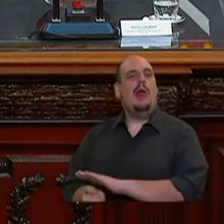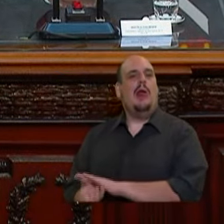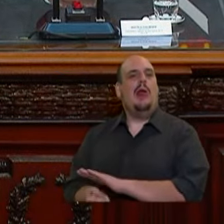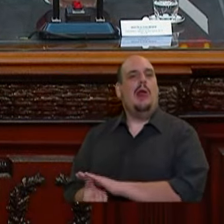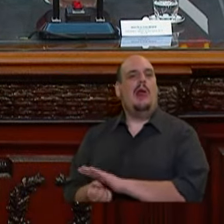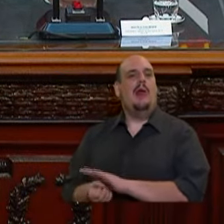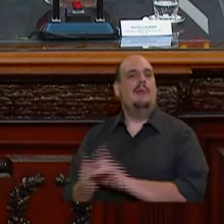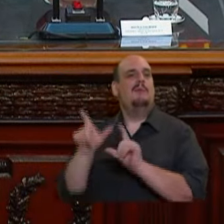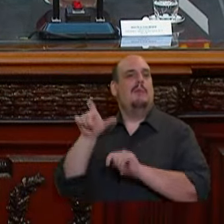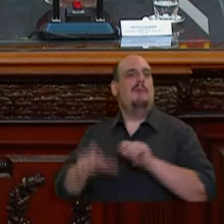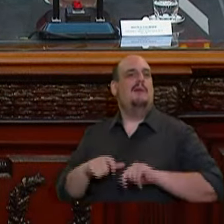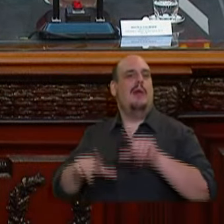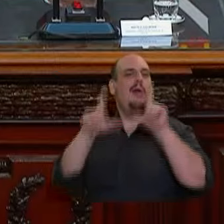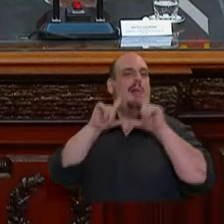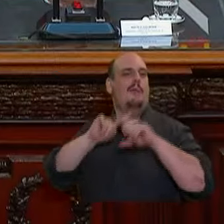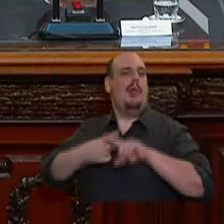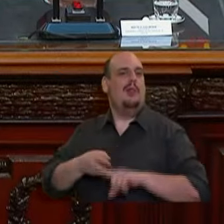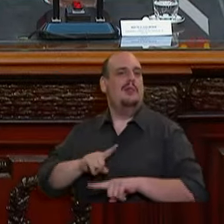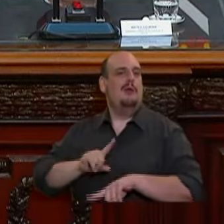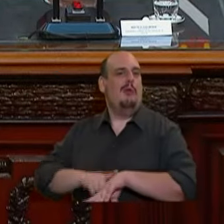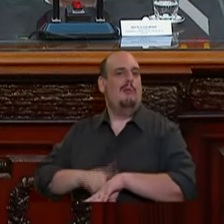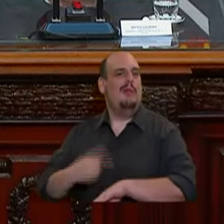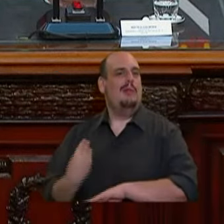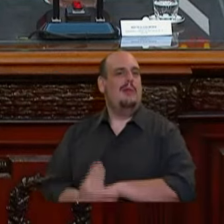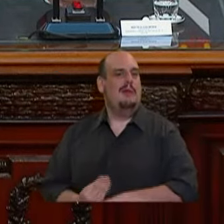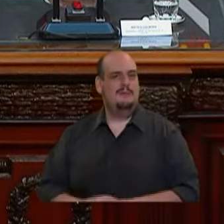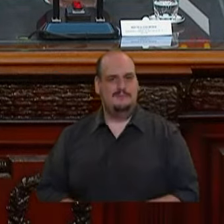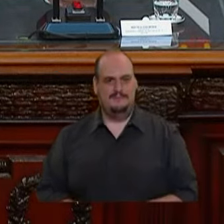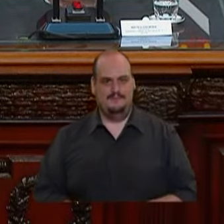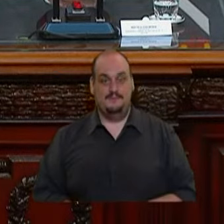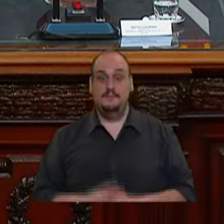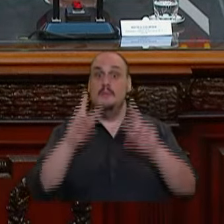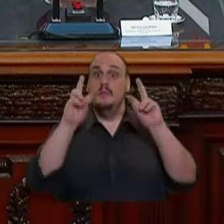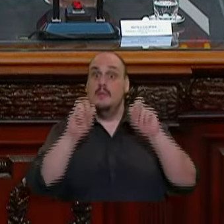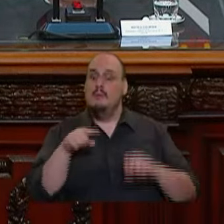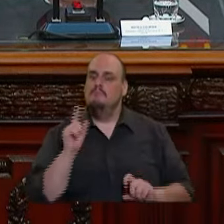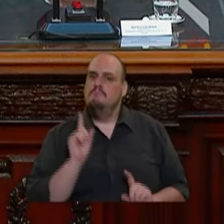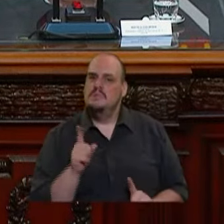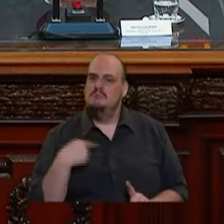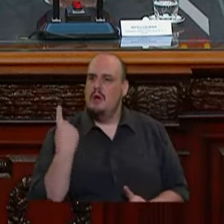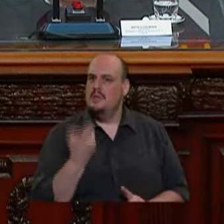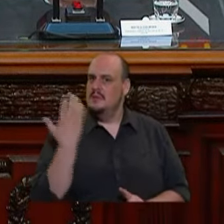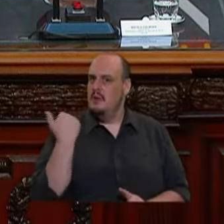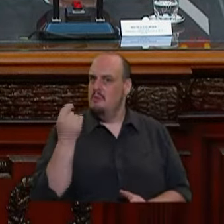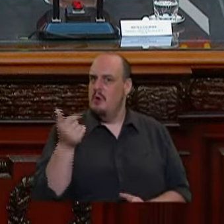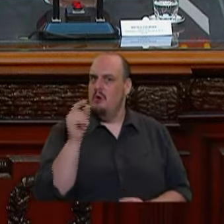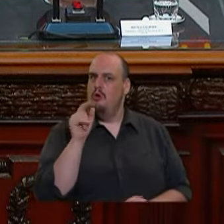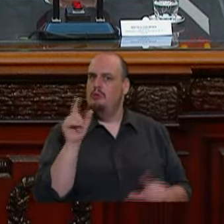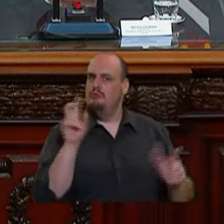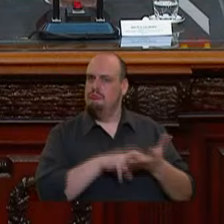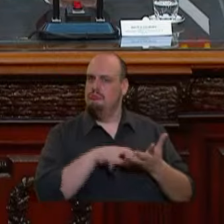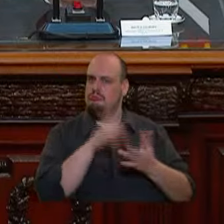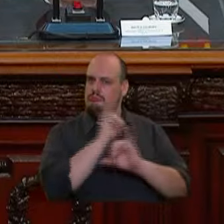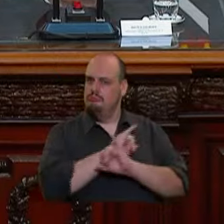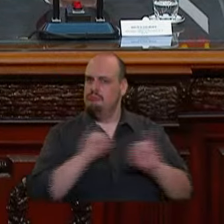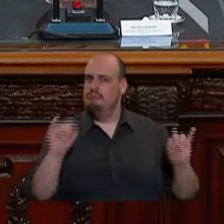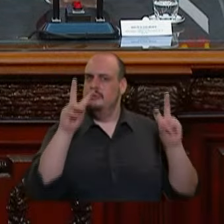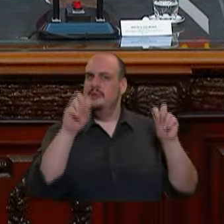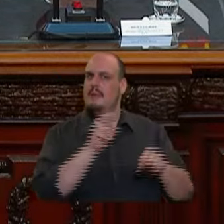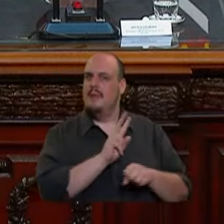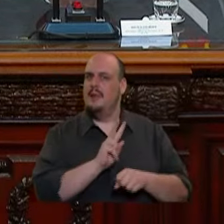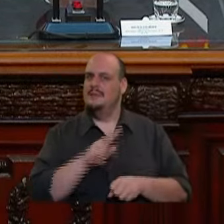del burócrata de turno. Tal vez el caso de los seguros que hemos visto recientemente en los medios sea el mejor ejemplo de